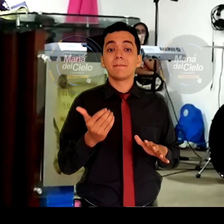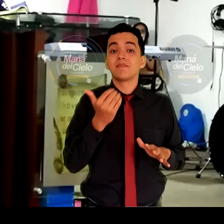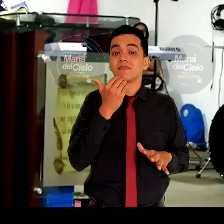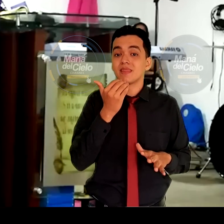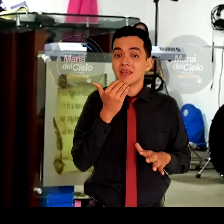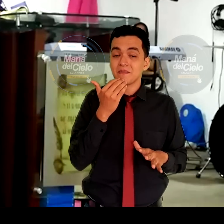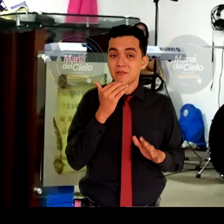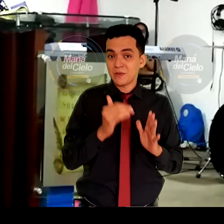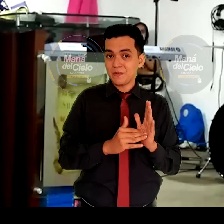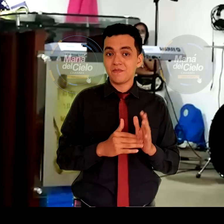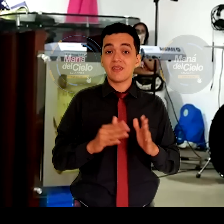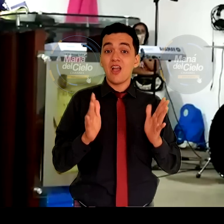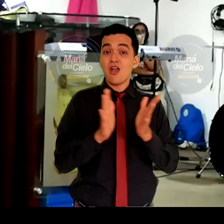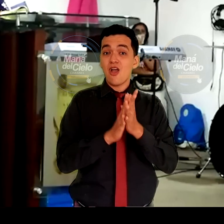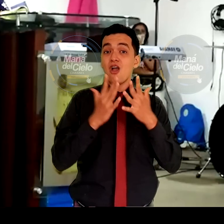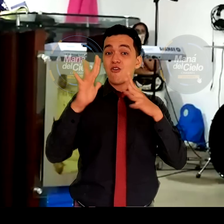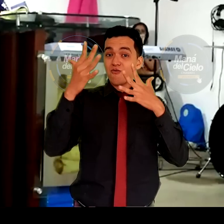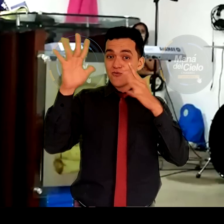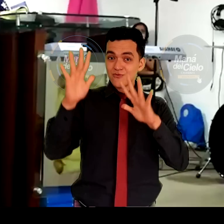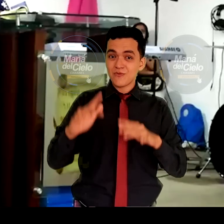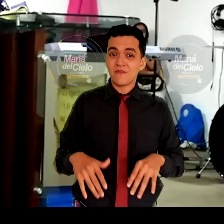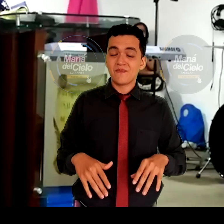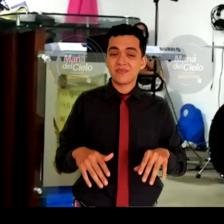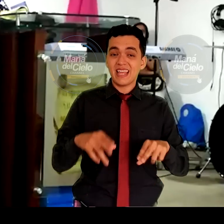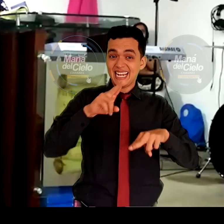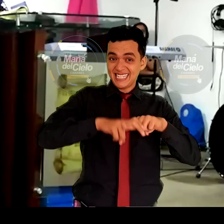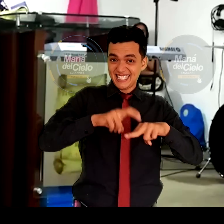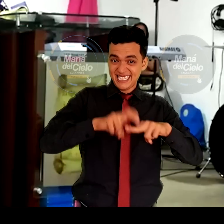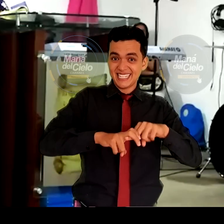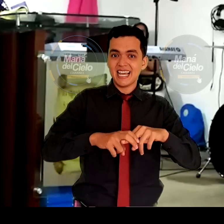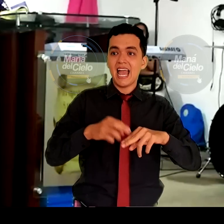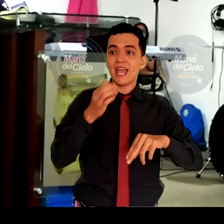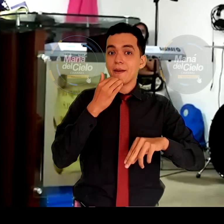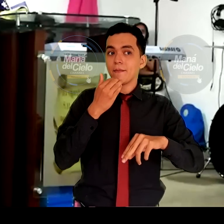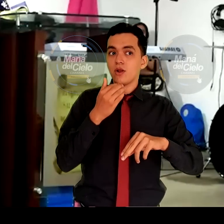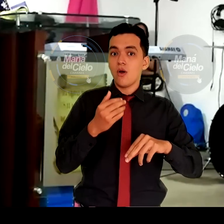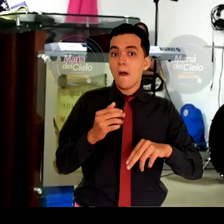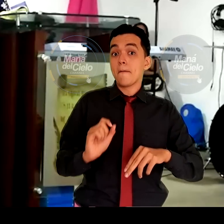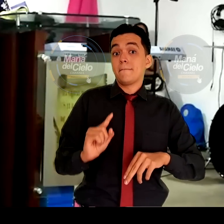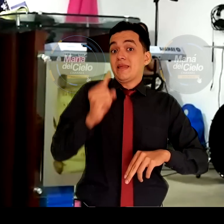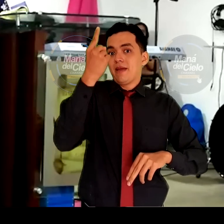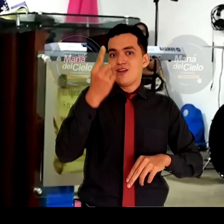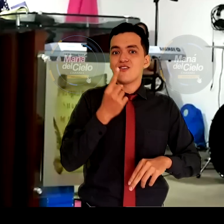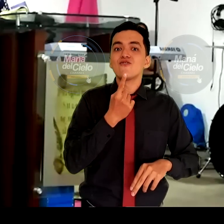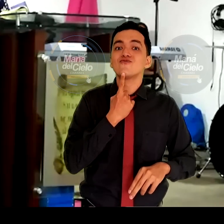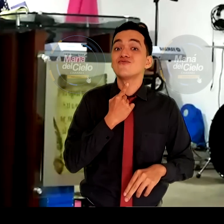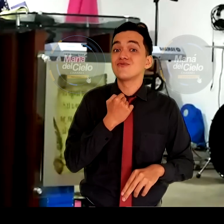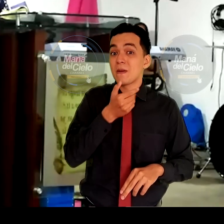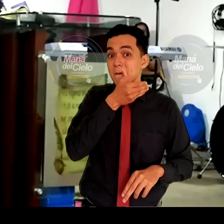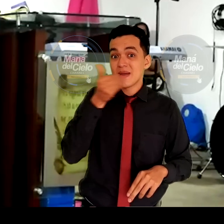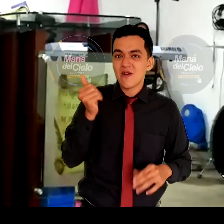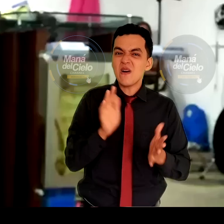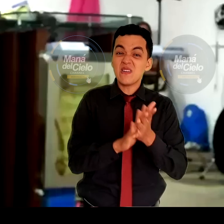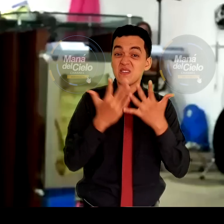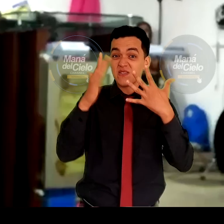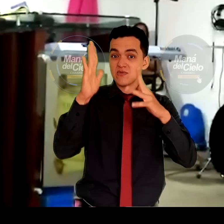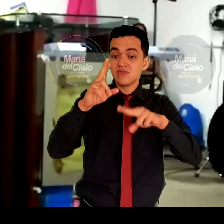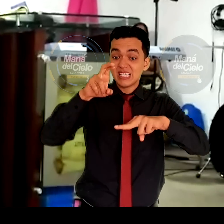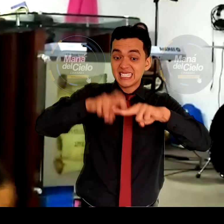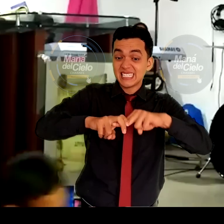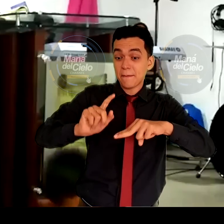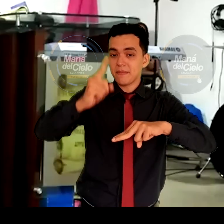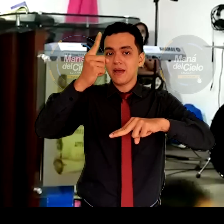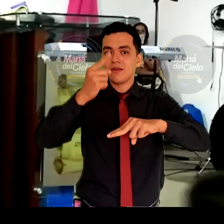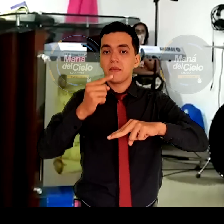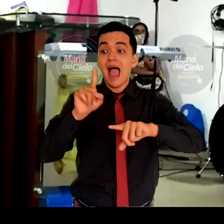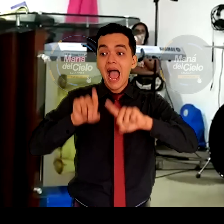banca, por lejos, en esa edad difícil. Y yo me sentaba por ahí cerca a supervisar. Y yo a veces había unos cultos en la iglesia y todo el mundo